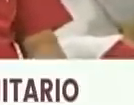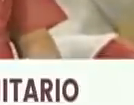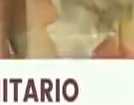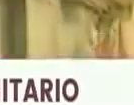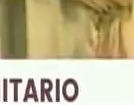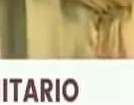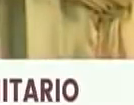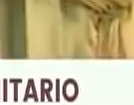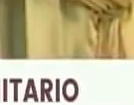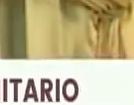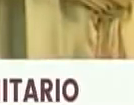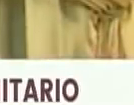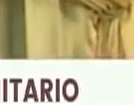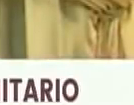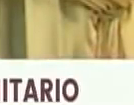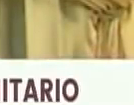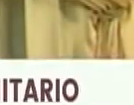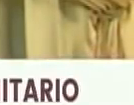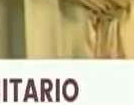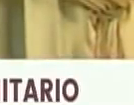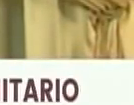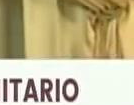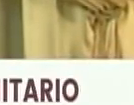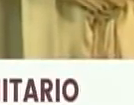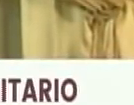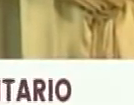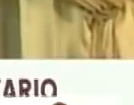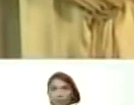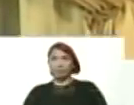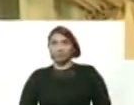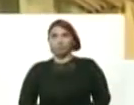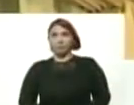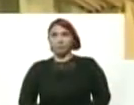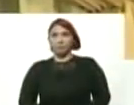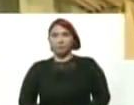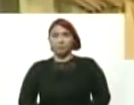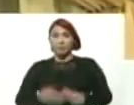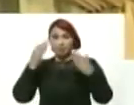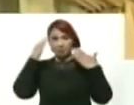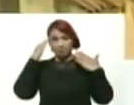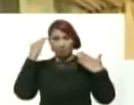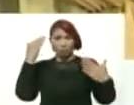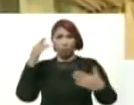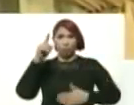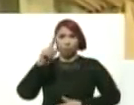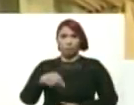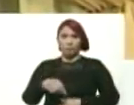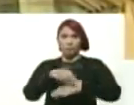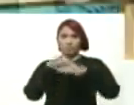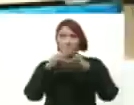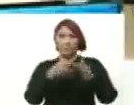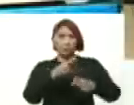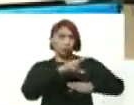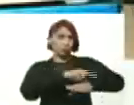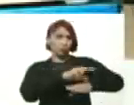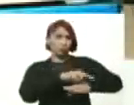en su día saludo señor ministro doctor carlos alvarado